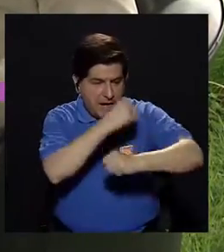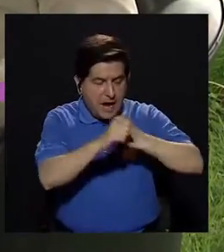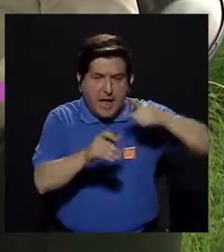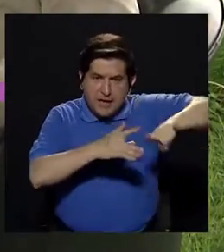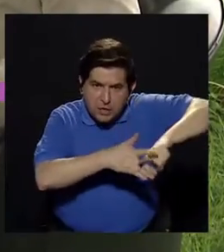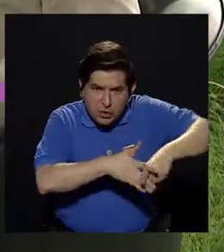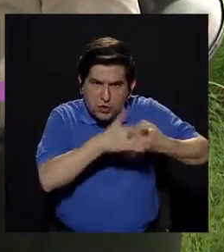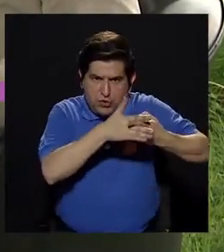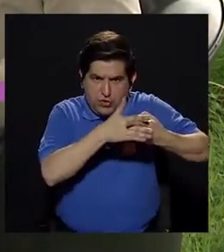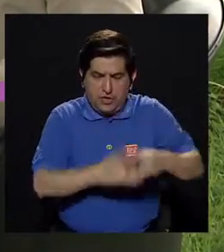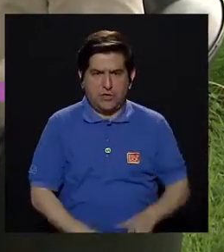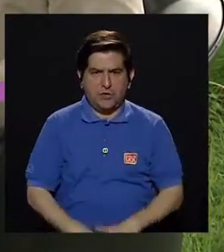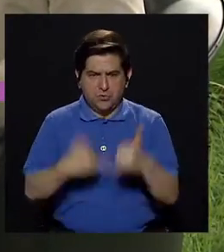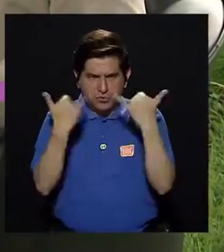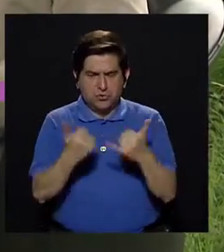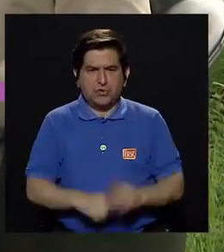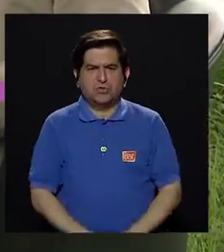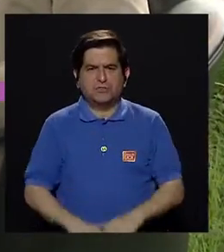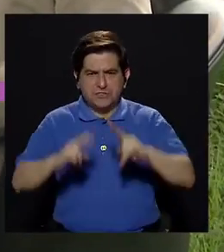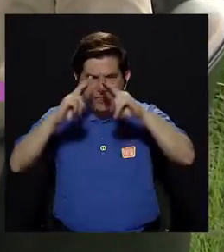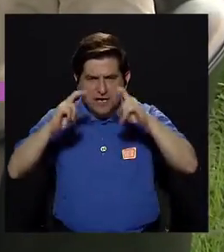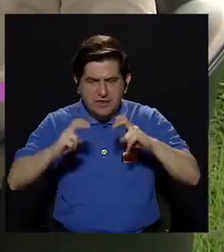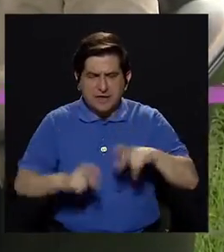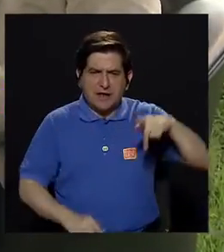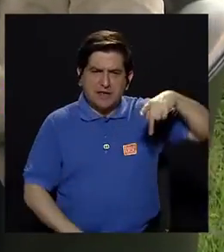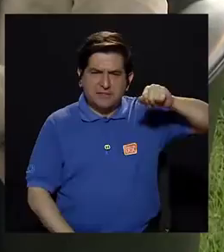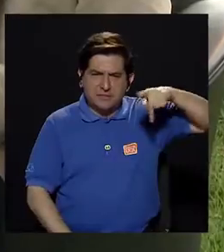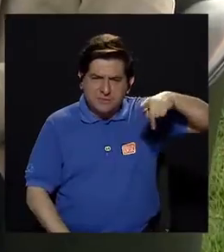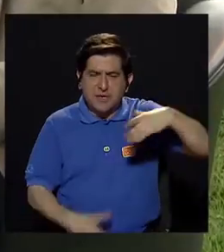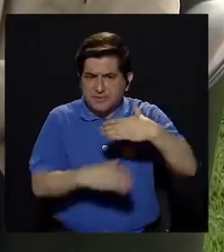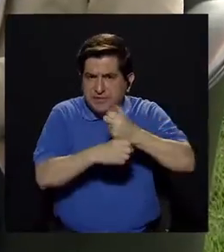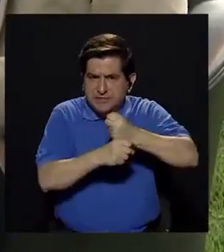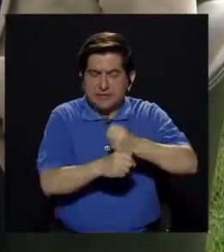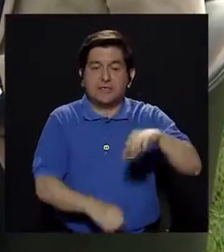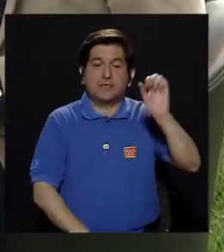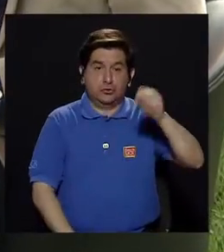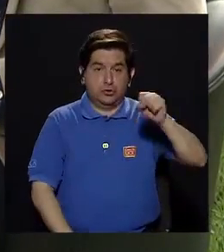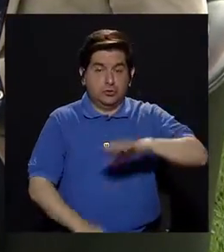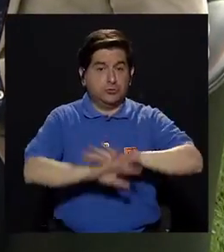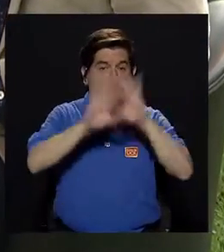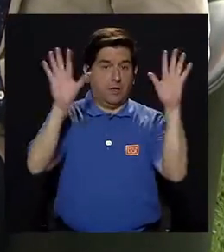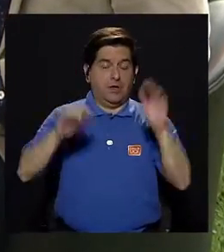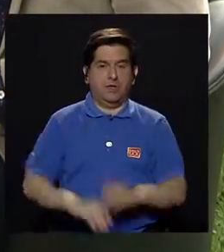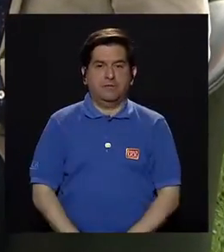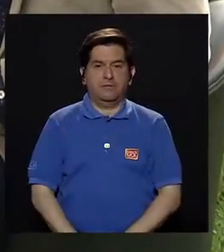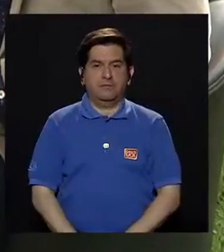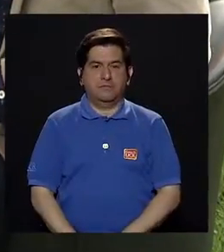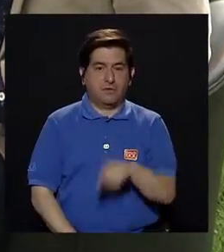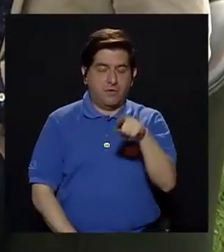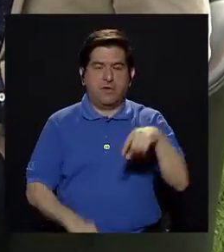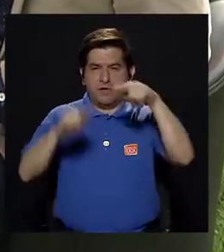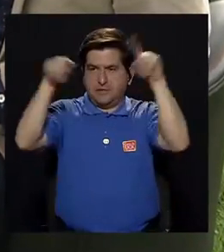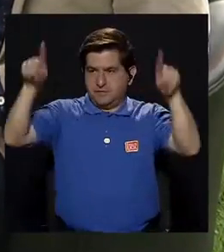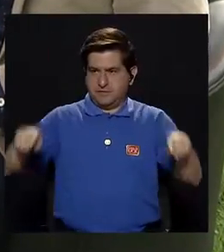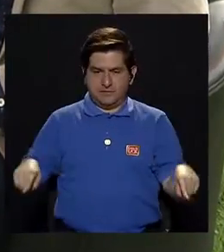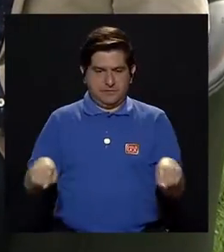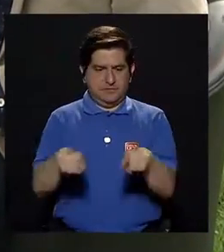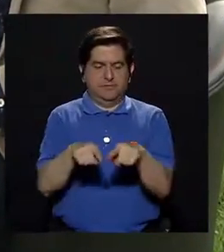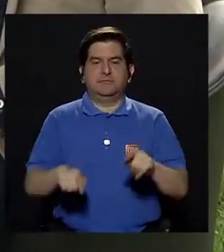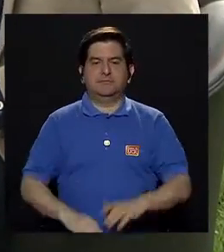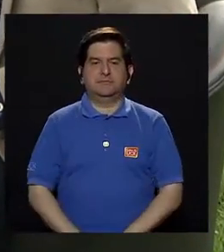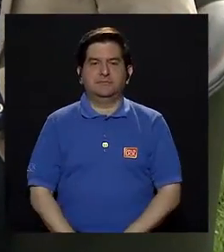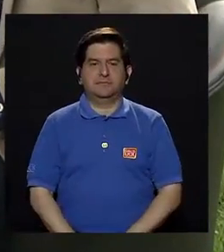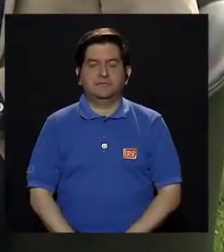de inicio para comenzar a hacer las citologías o el Papá Nicolau? Sí, claro. Bueno, yo les traje aquí esta laminita